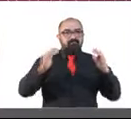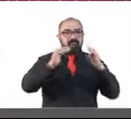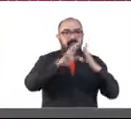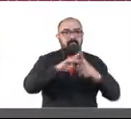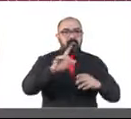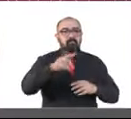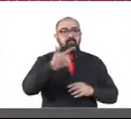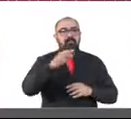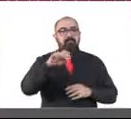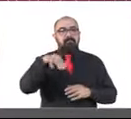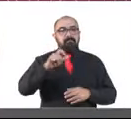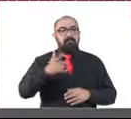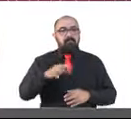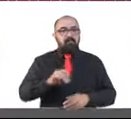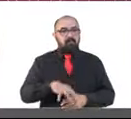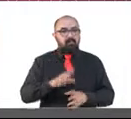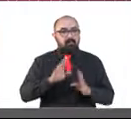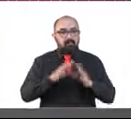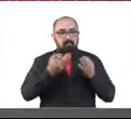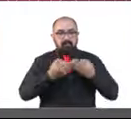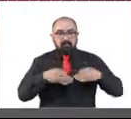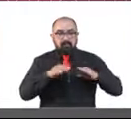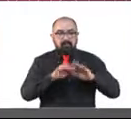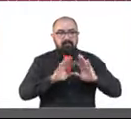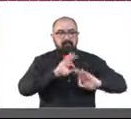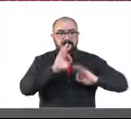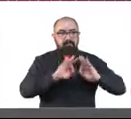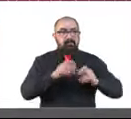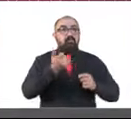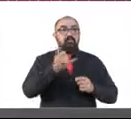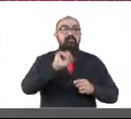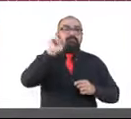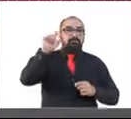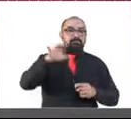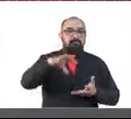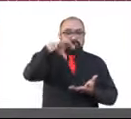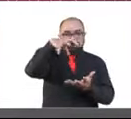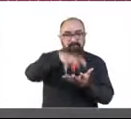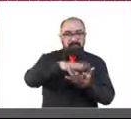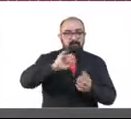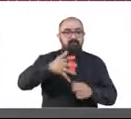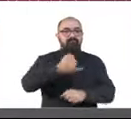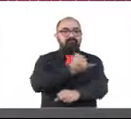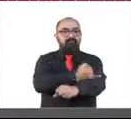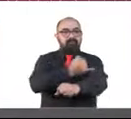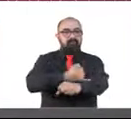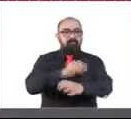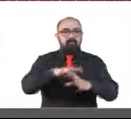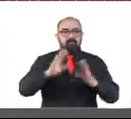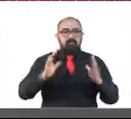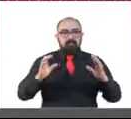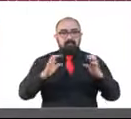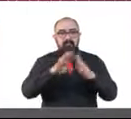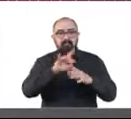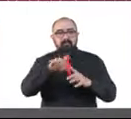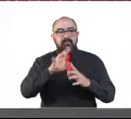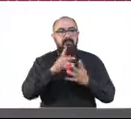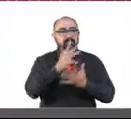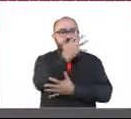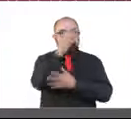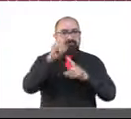Madero, una parte de la Sierra de Santa Catarina, que está en Iztapalapa. Pero lo más importante del suelo de conservación es